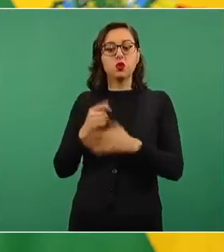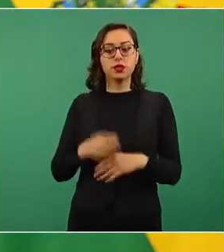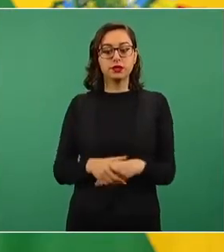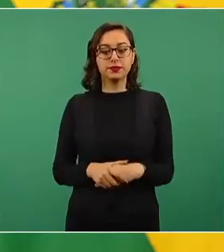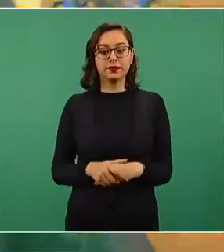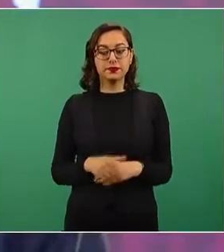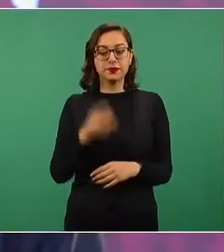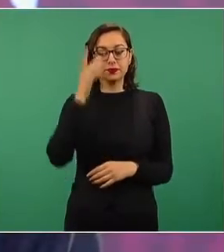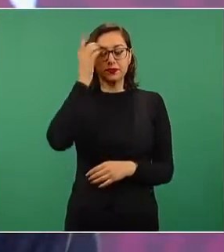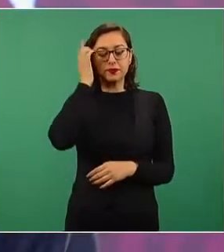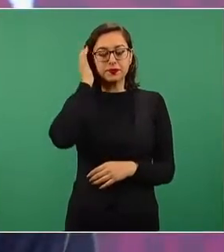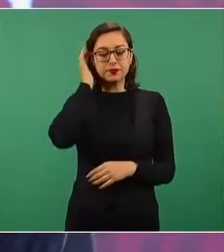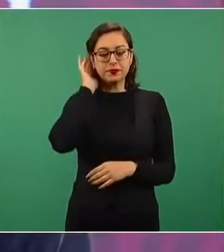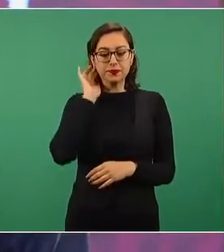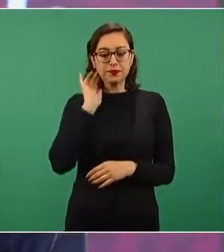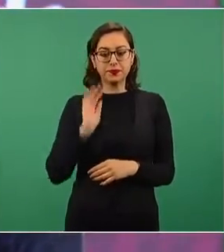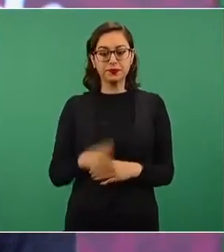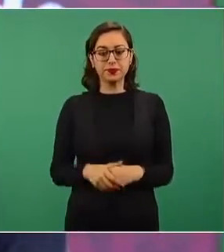hiciera